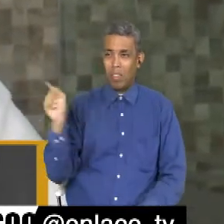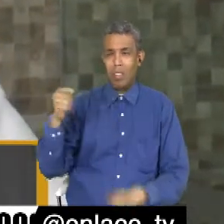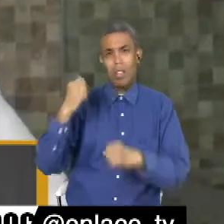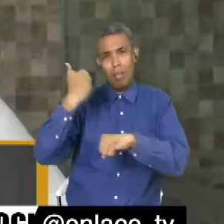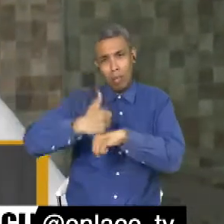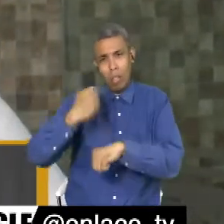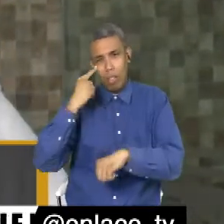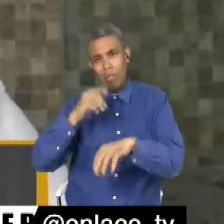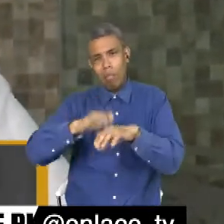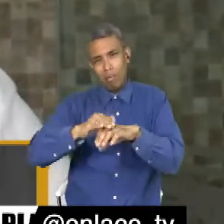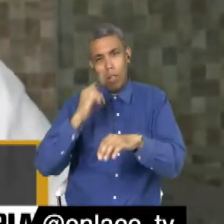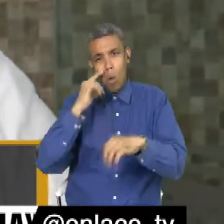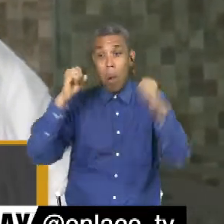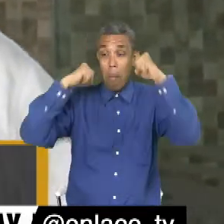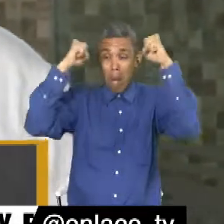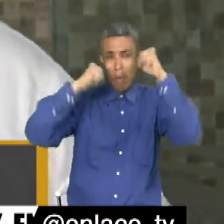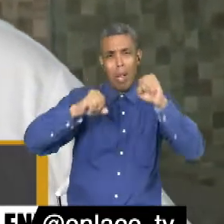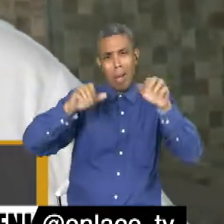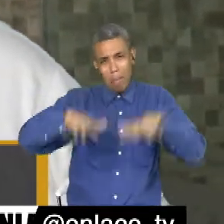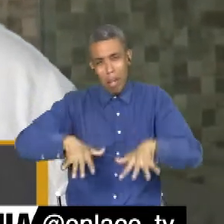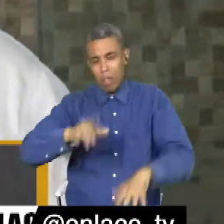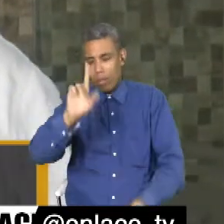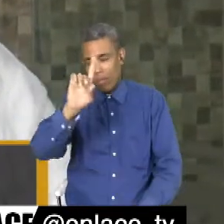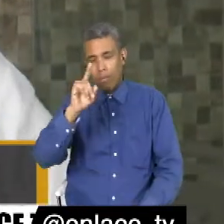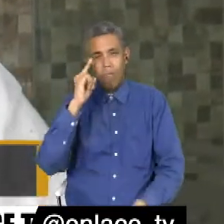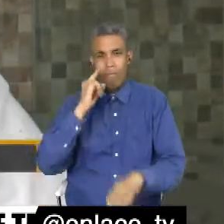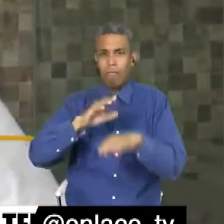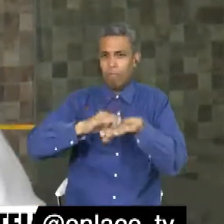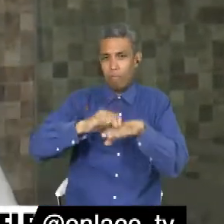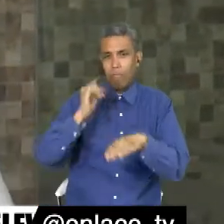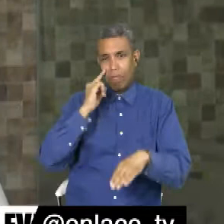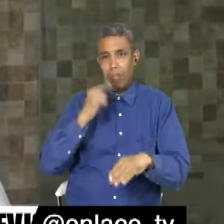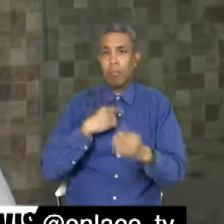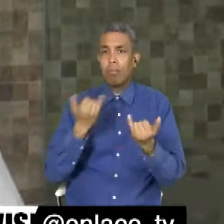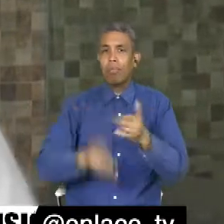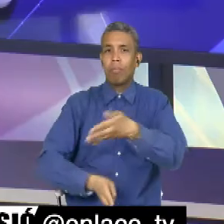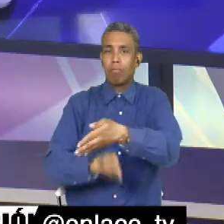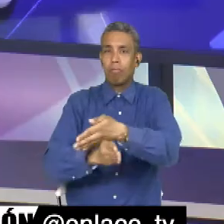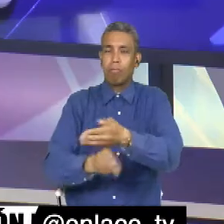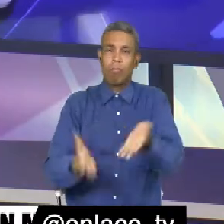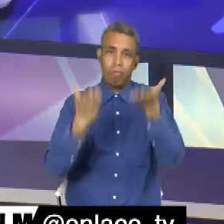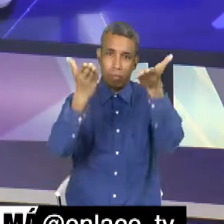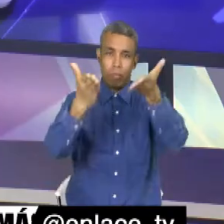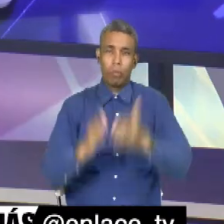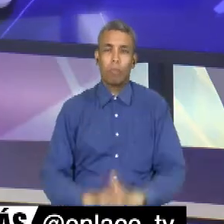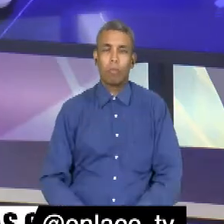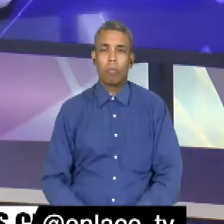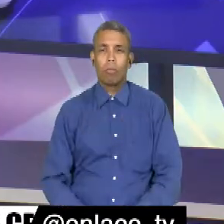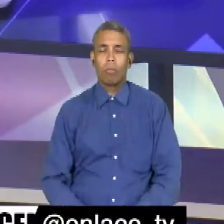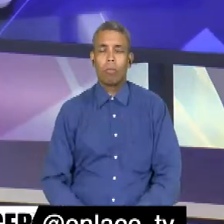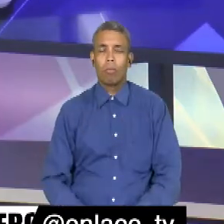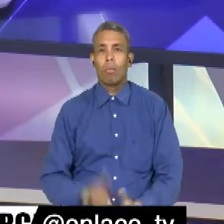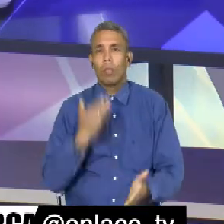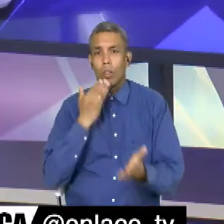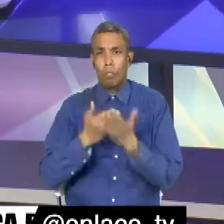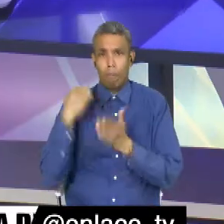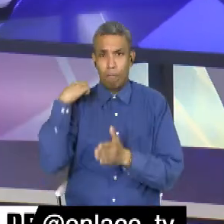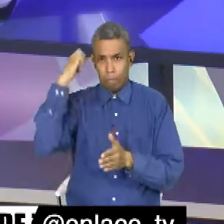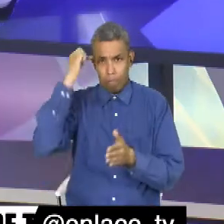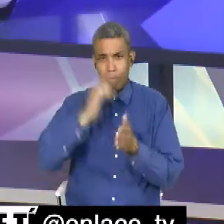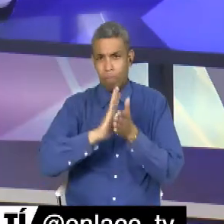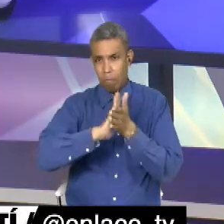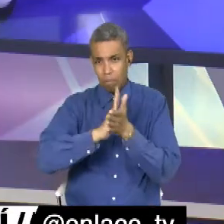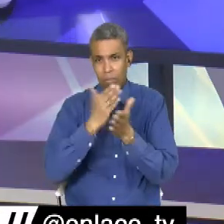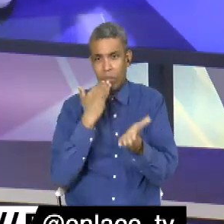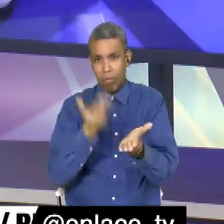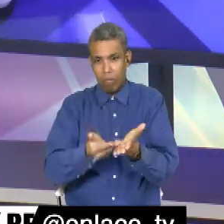afectado la producción de petróleos en Colombia. Continúen ustedes con más información en estudio. Muy buenas tardes. Pedro, gracias, y estaremos pendientes del desarrollo